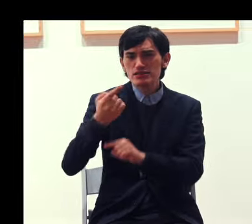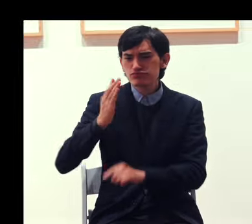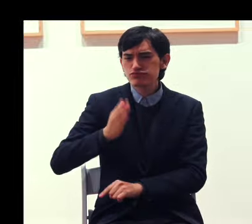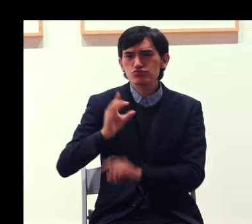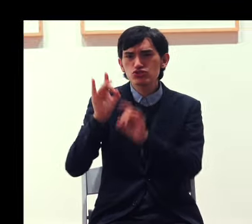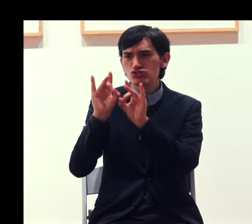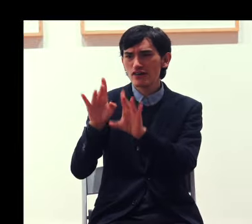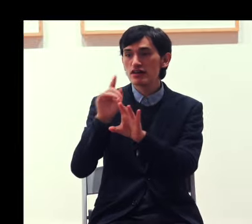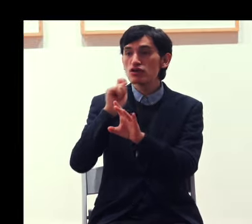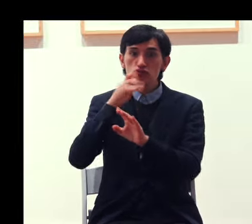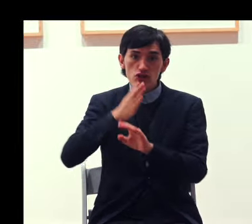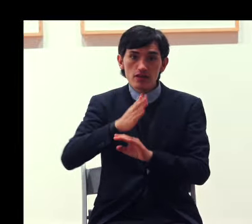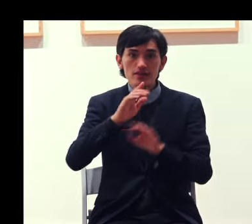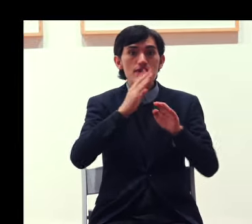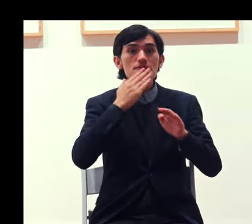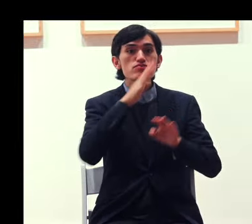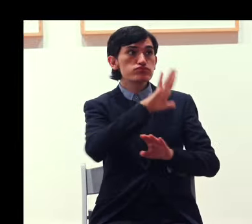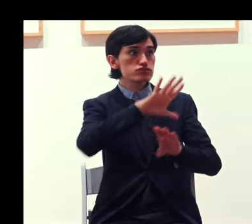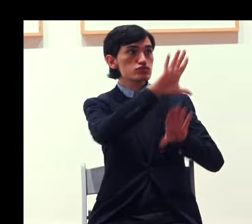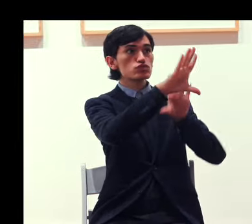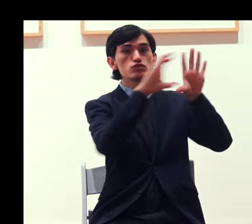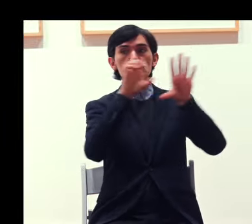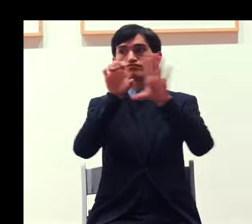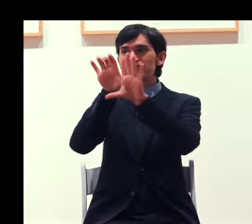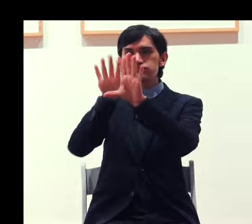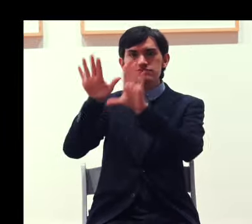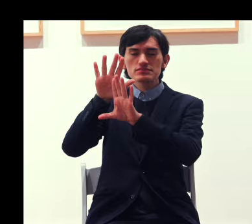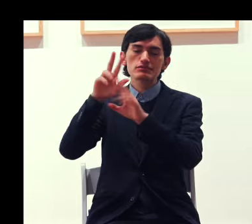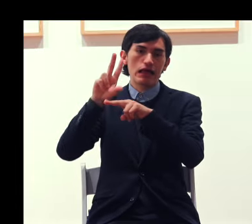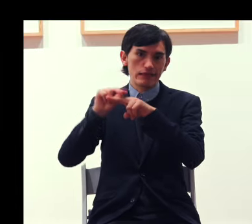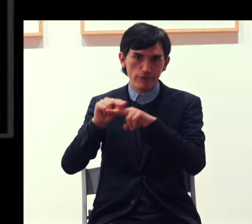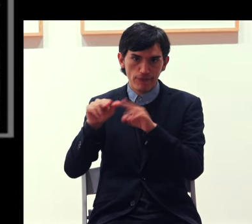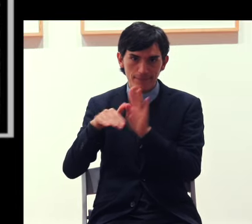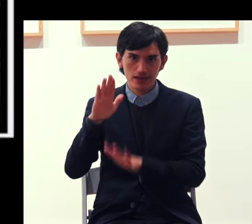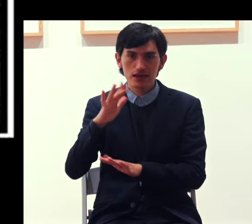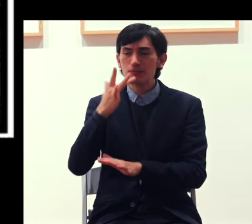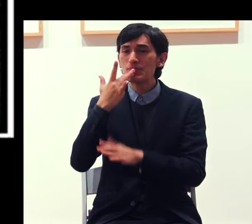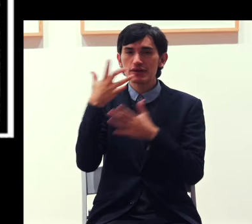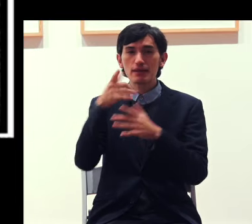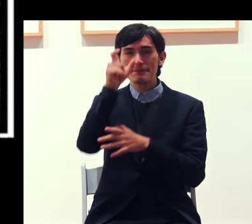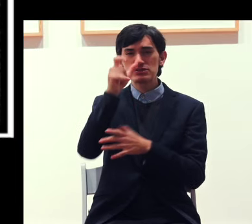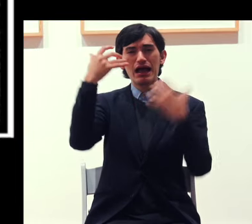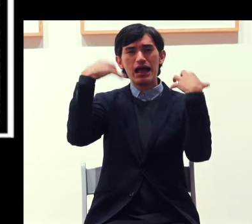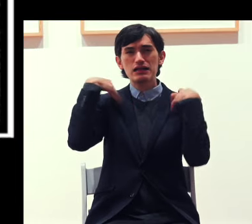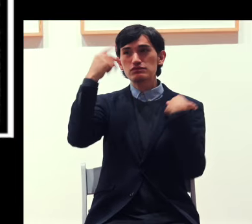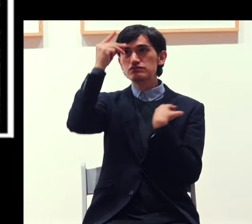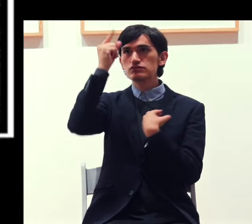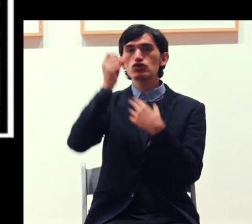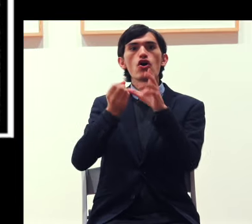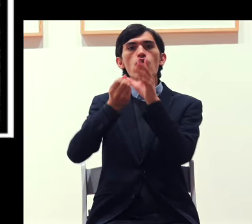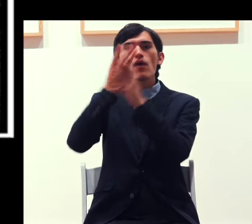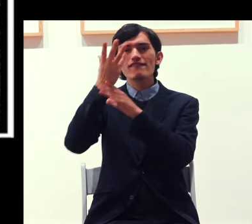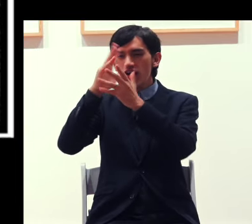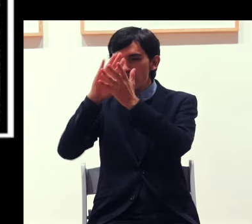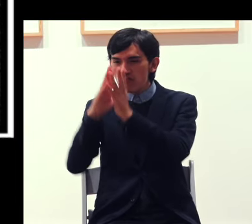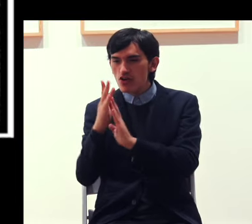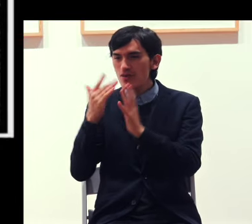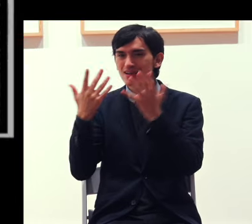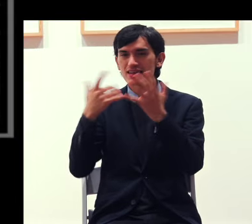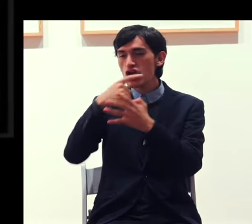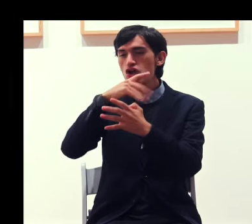en la tradición y podemos seguir llamándolos grabados a pesar de su gigantismo, gracias a que el escultor inventa